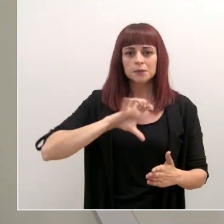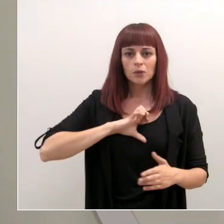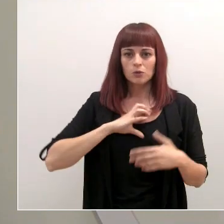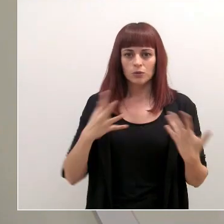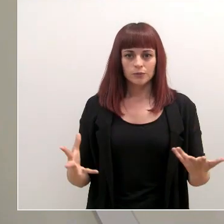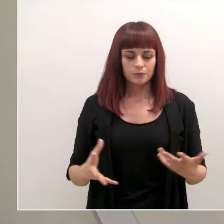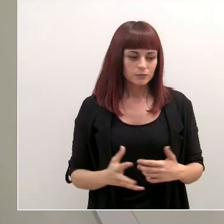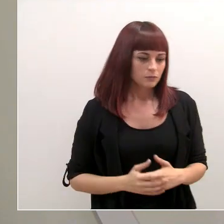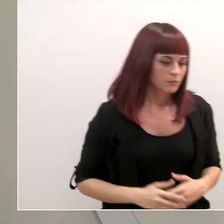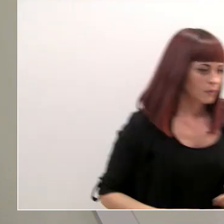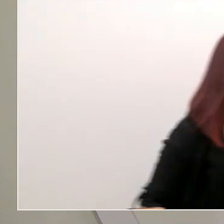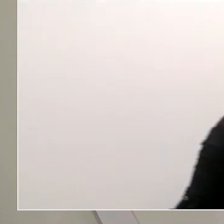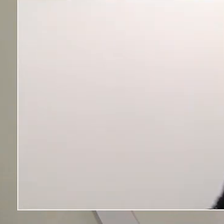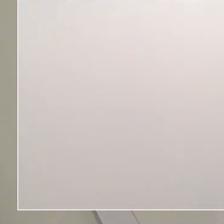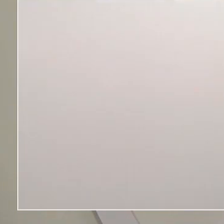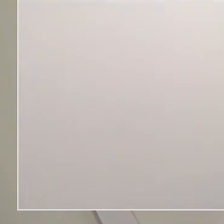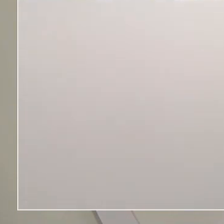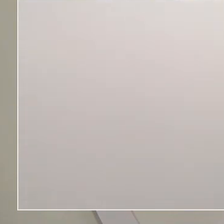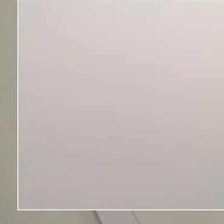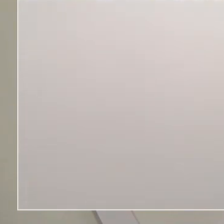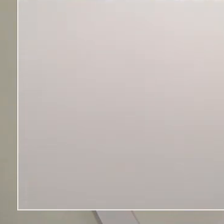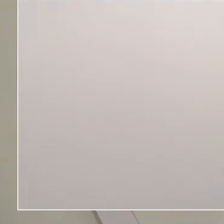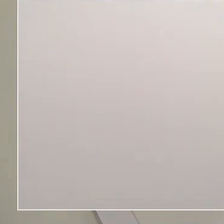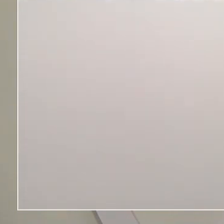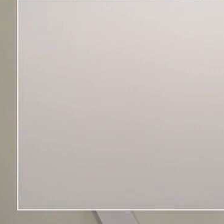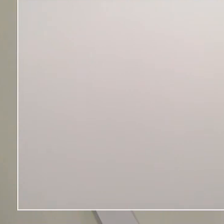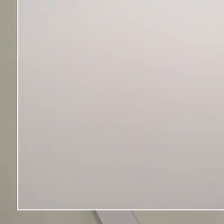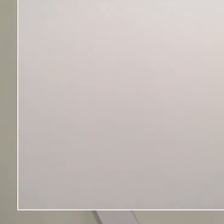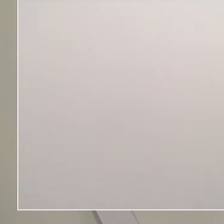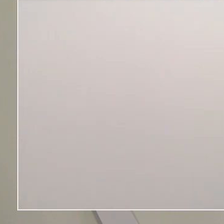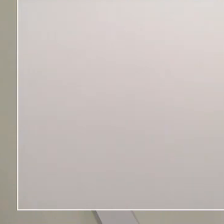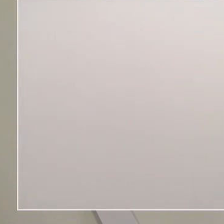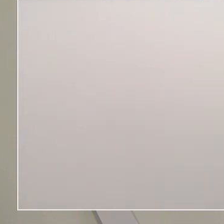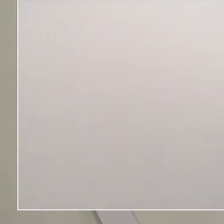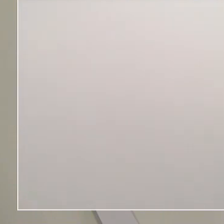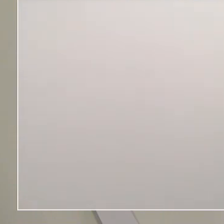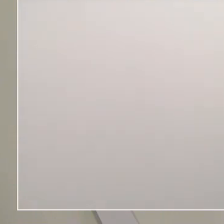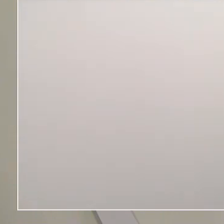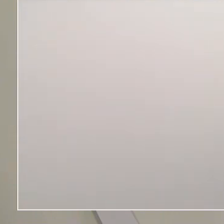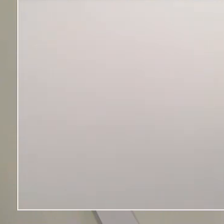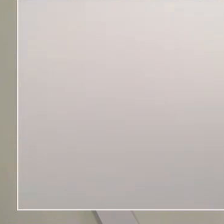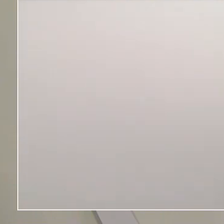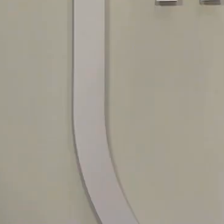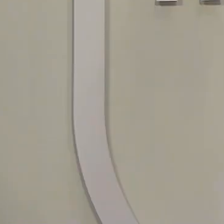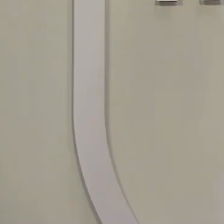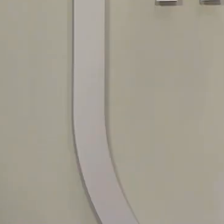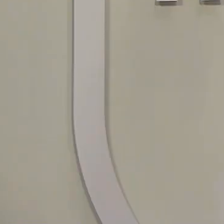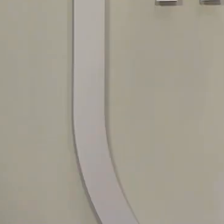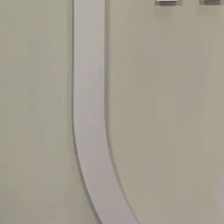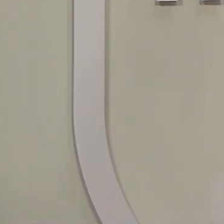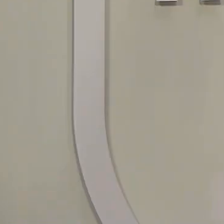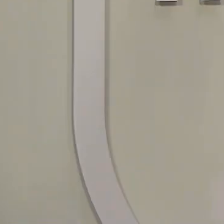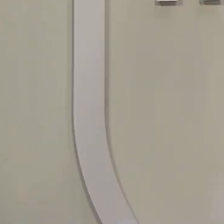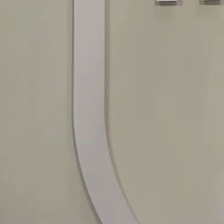caso, no le puedo decir más porque ellos son los que ahora mismo están estudiando cuál es la actuación a llevar a cabo y se están poniendo también en contacto con el